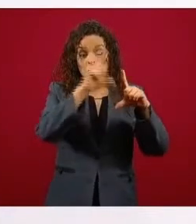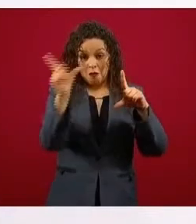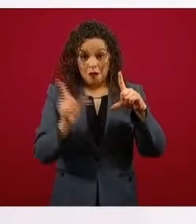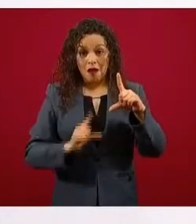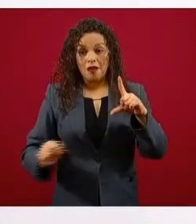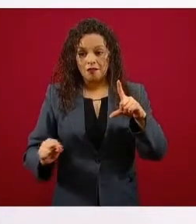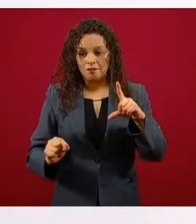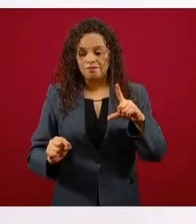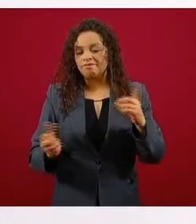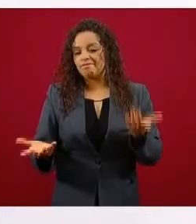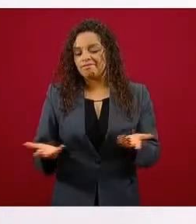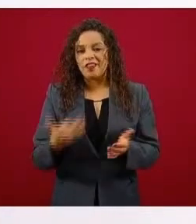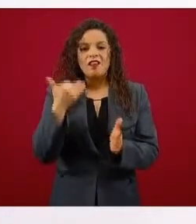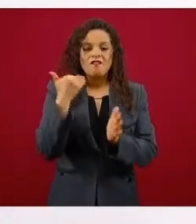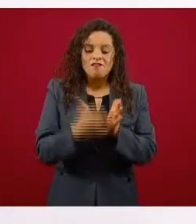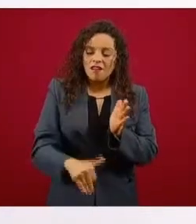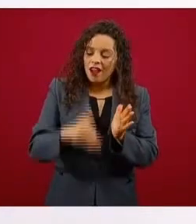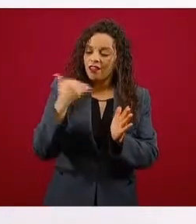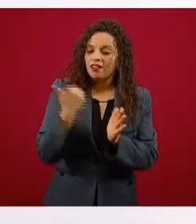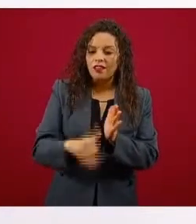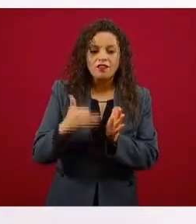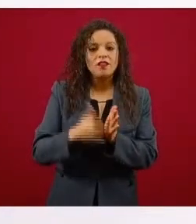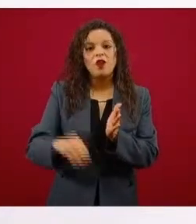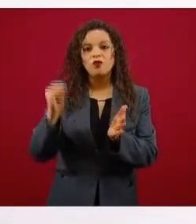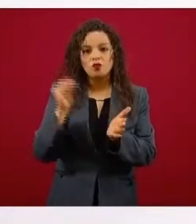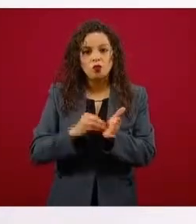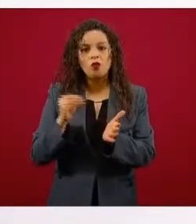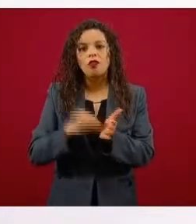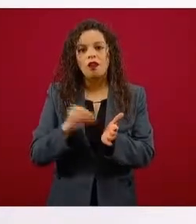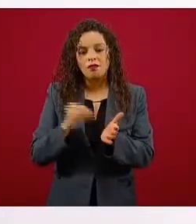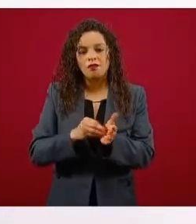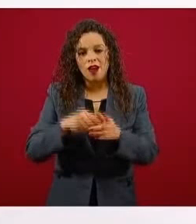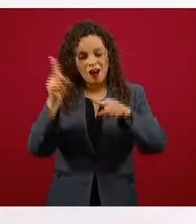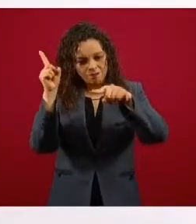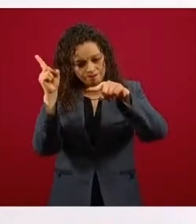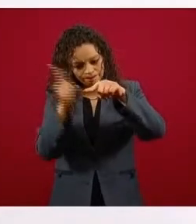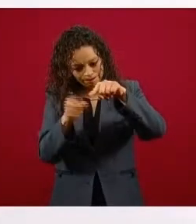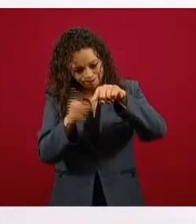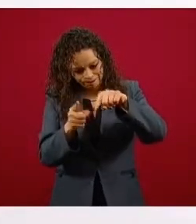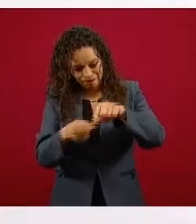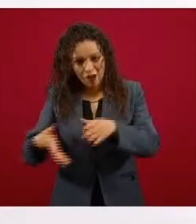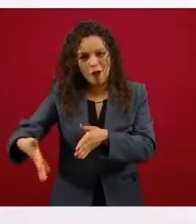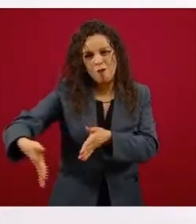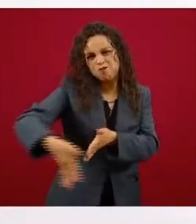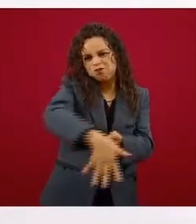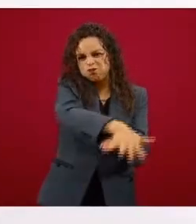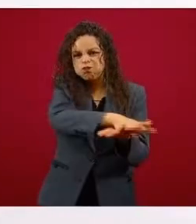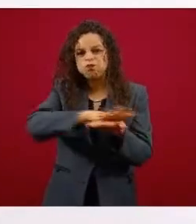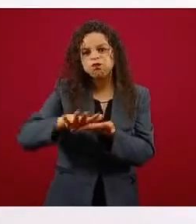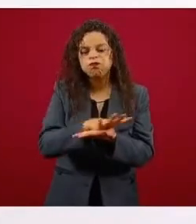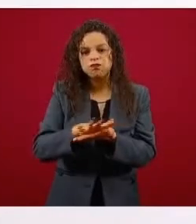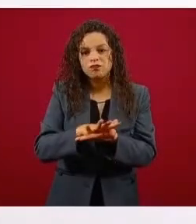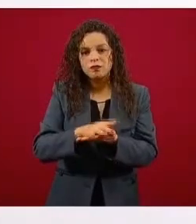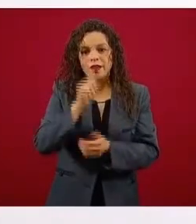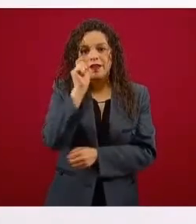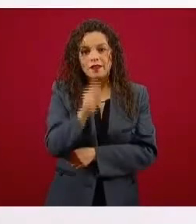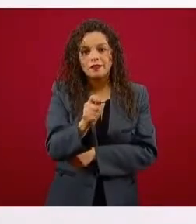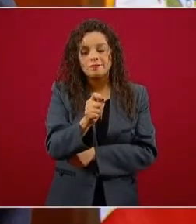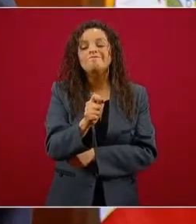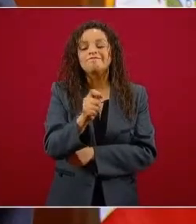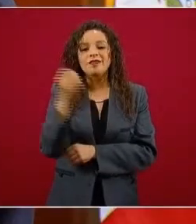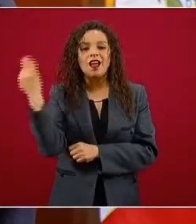todavía nos falta erradicar por completo el fraude